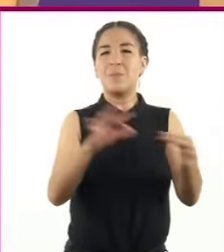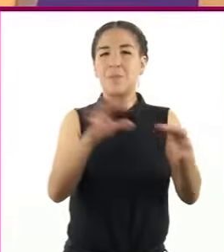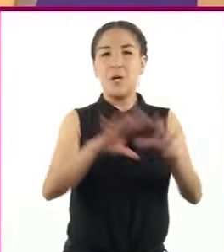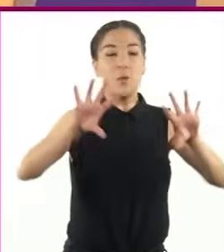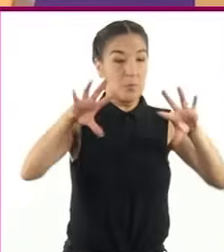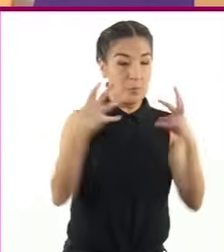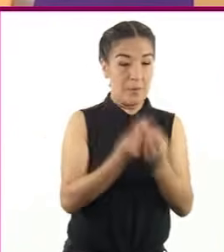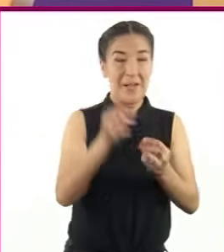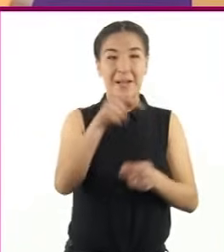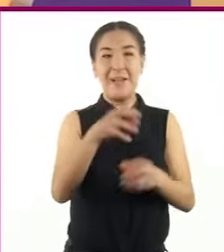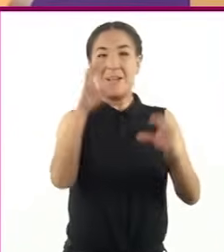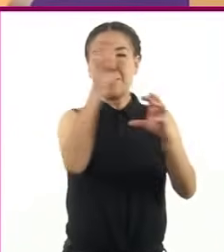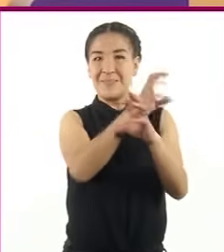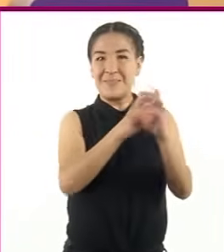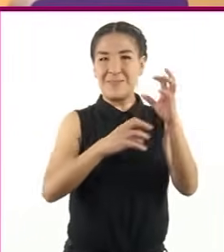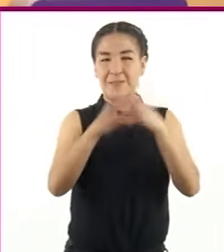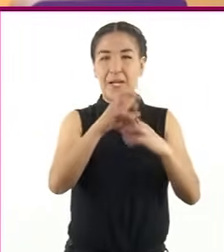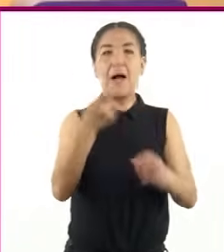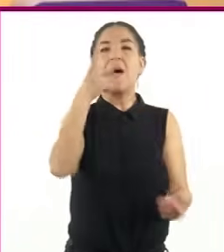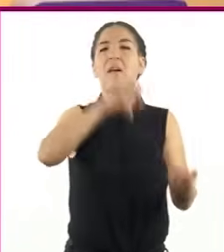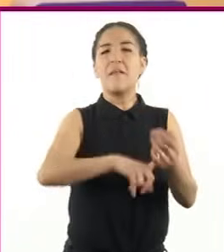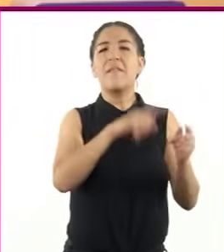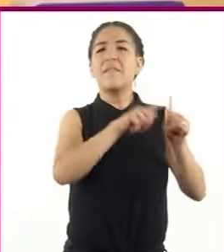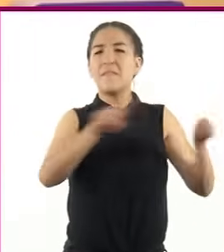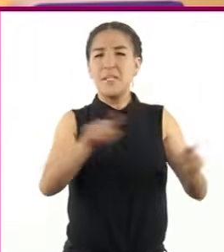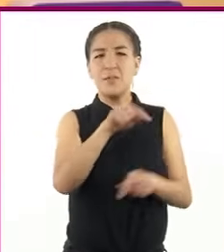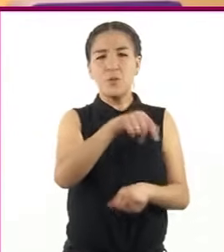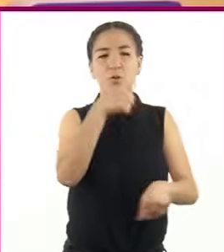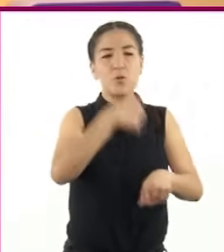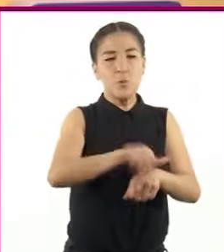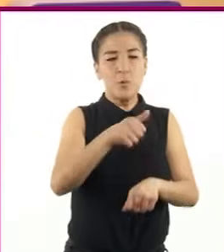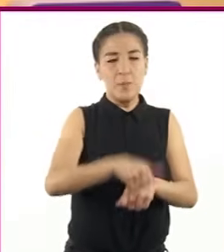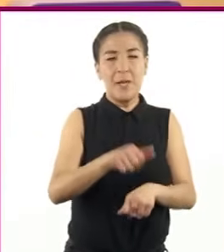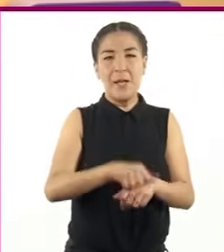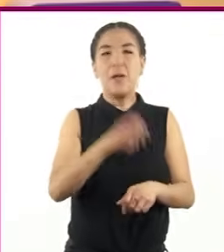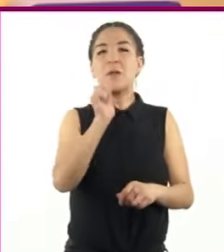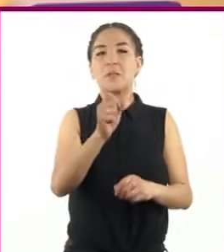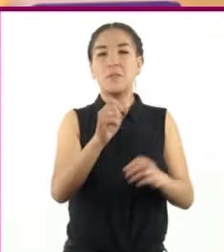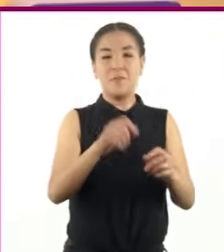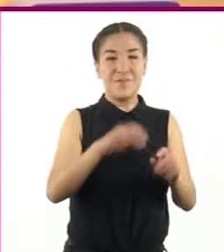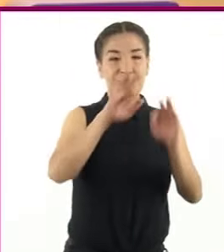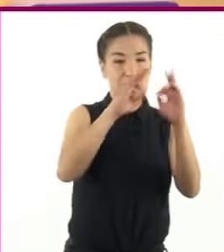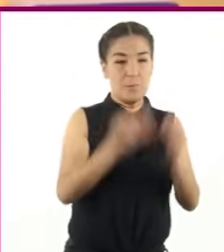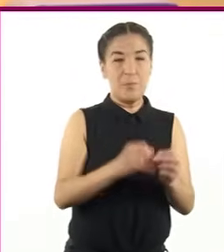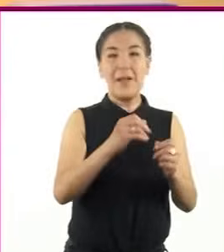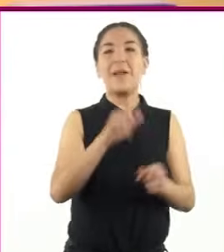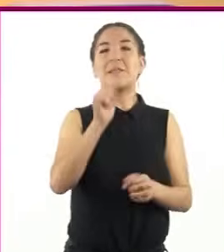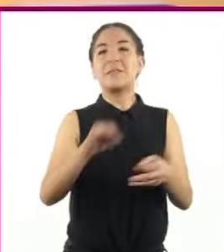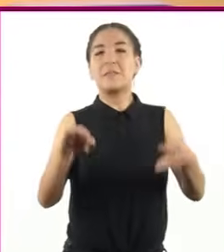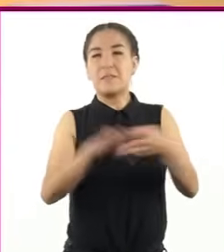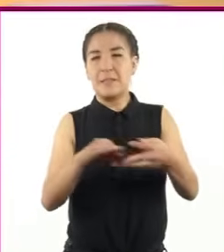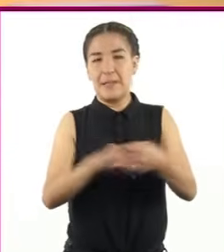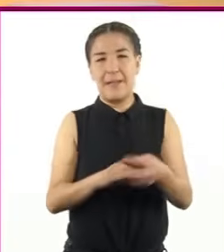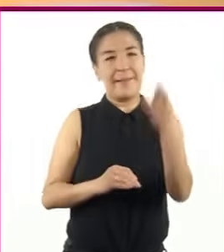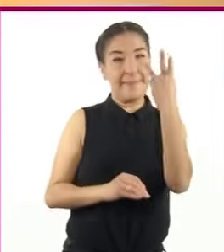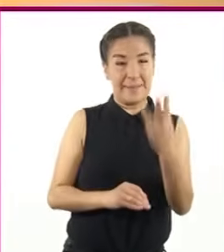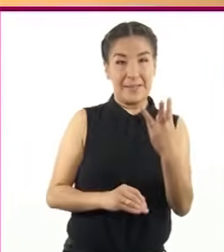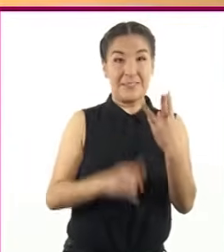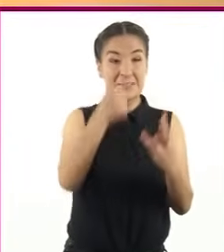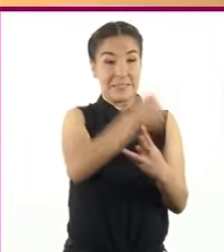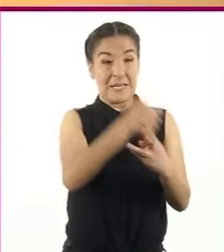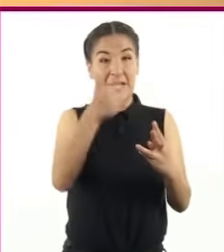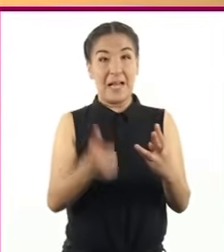esferas que hay por figura, la diferencia entre el número de esferas de dos figuras consecutivas es 3, es decir, cada figura